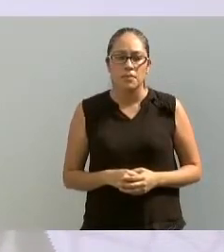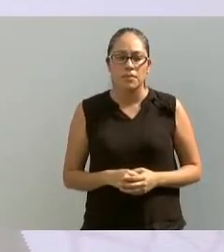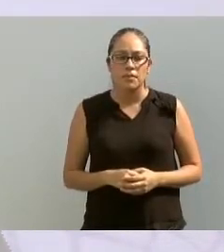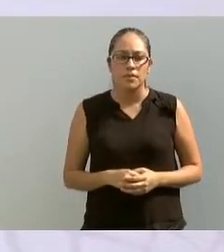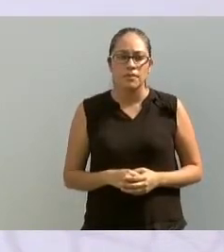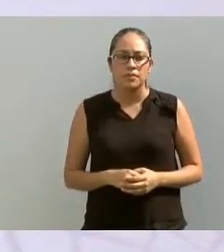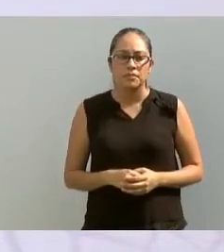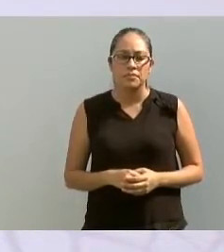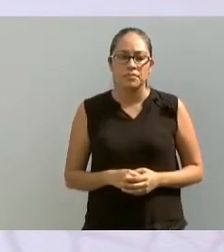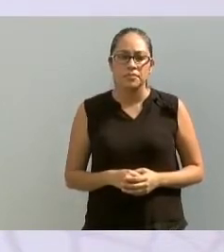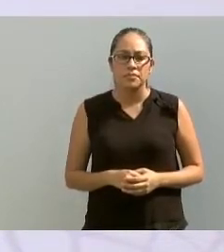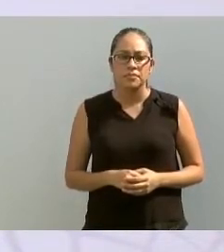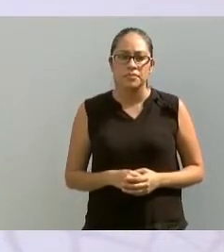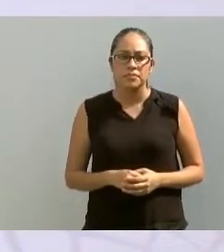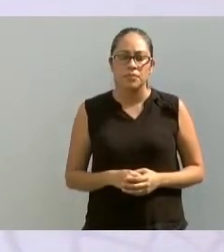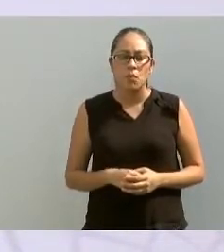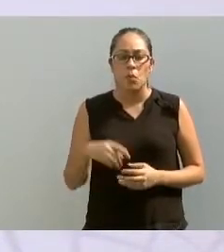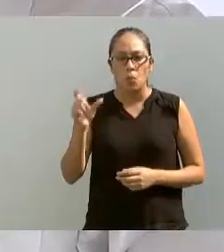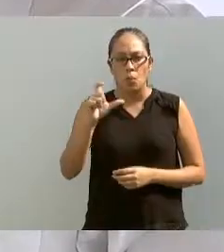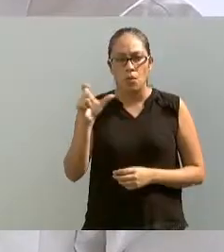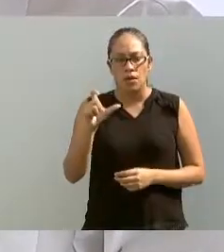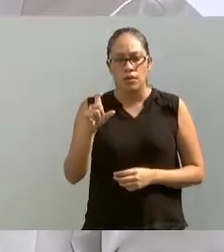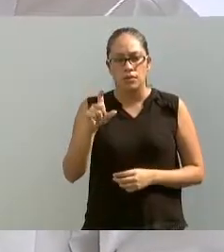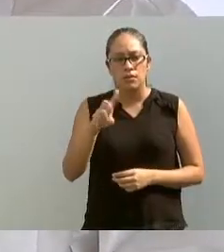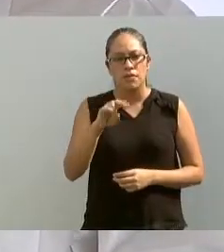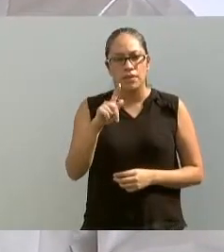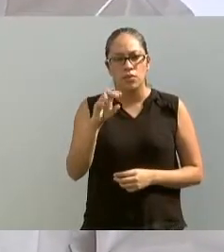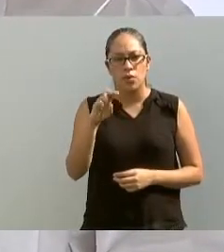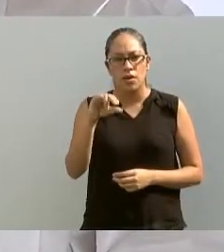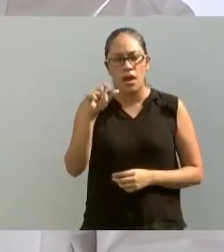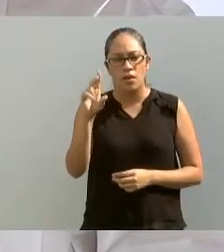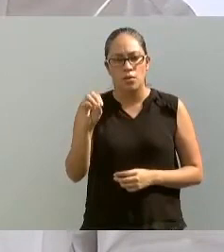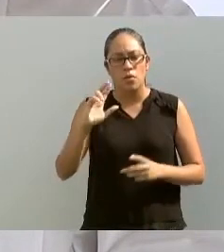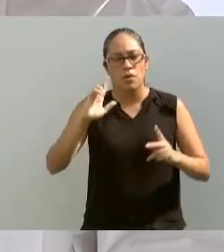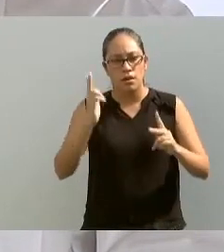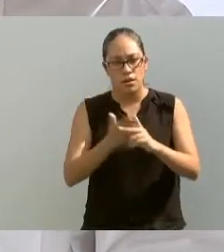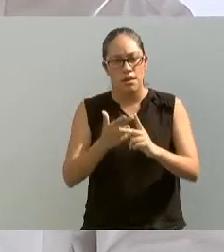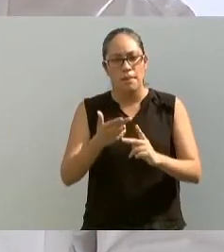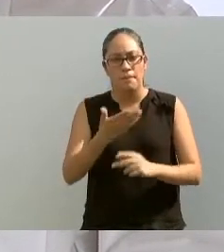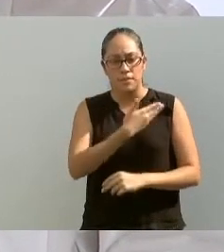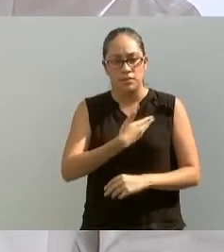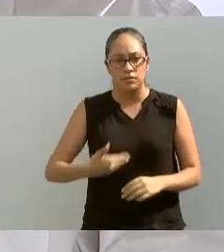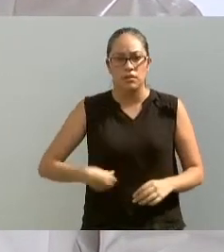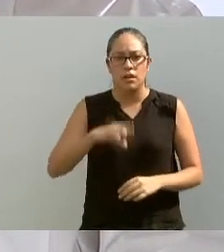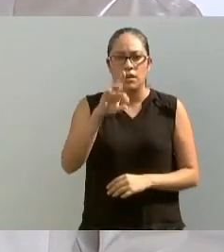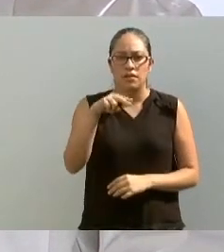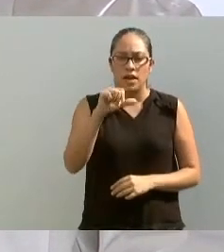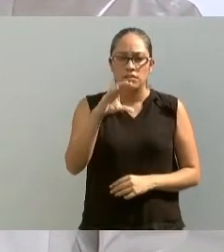traiciona y asesinan al presidente Francisco I. Madero.